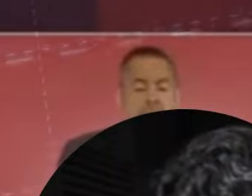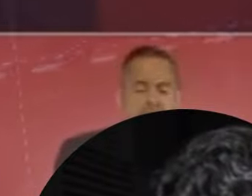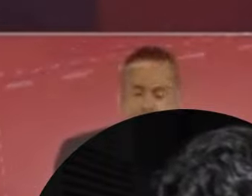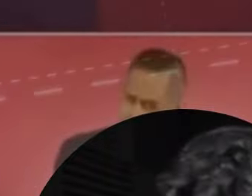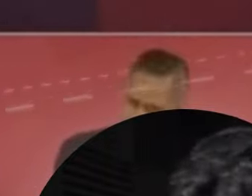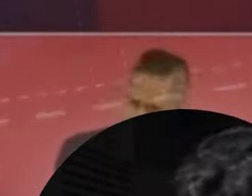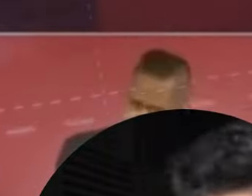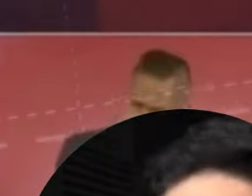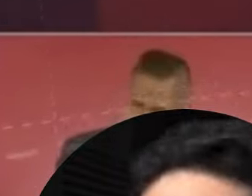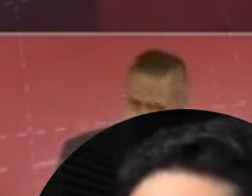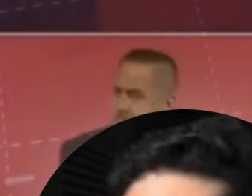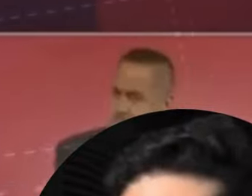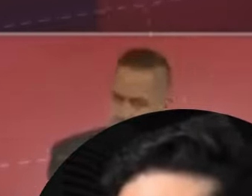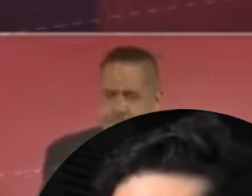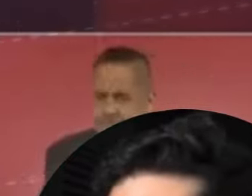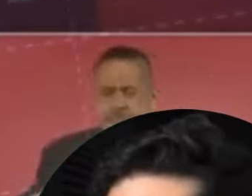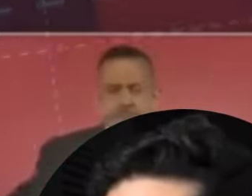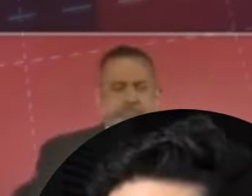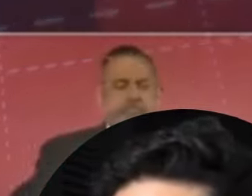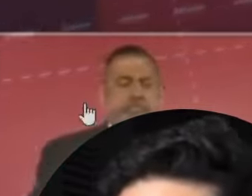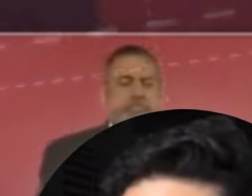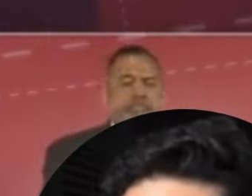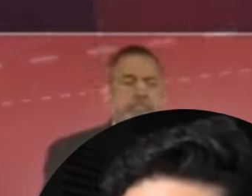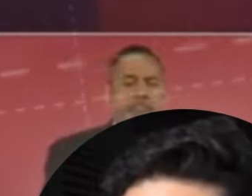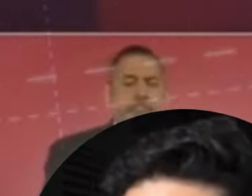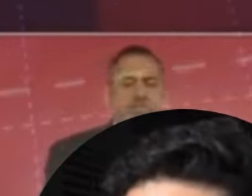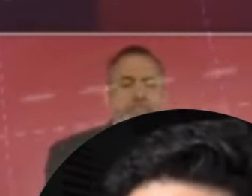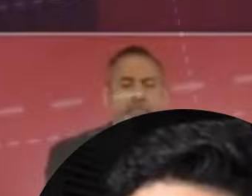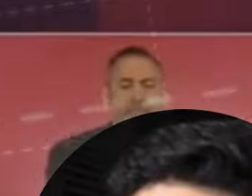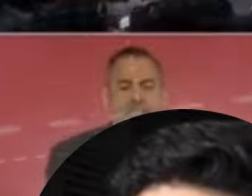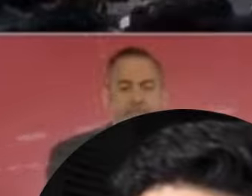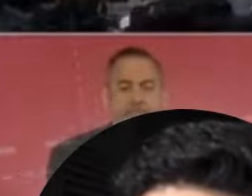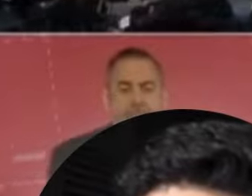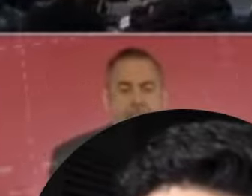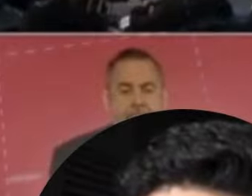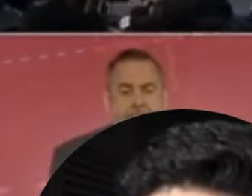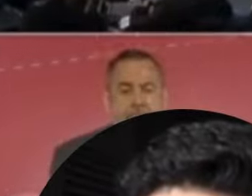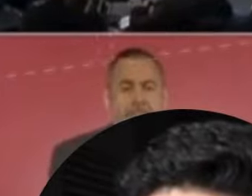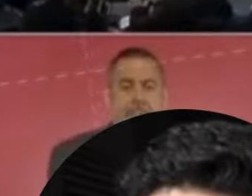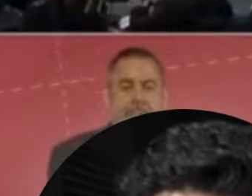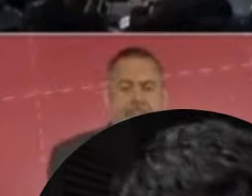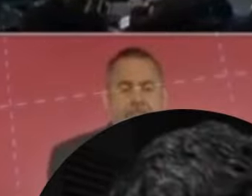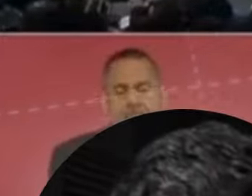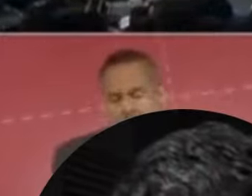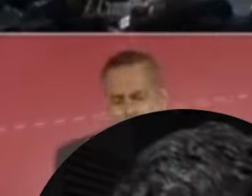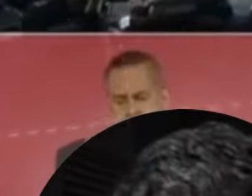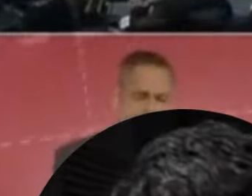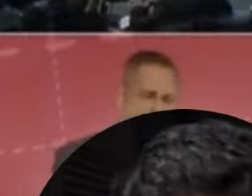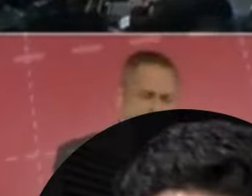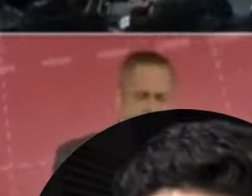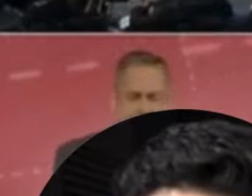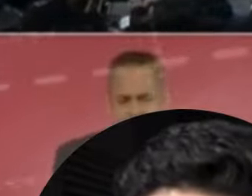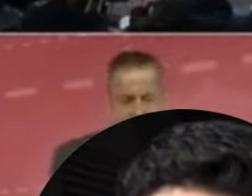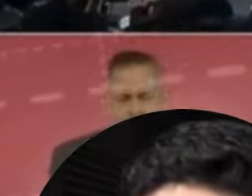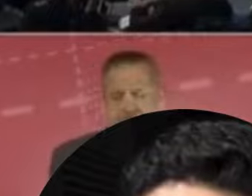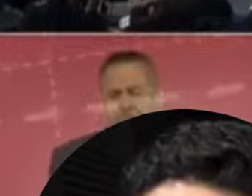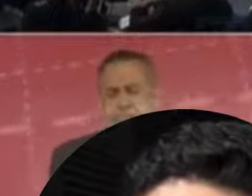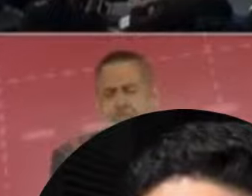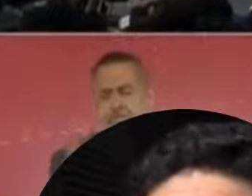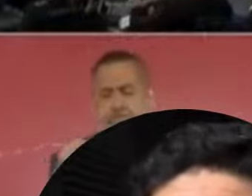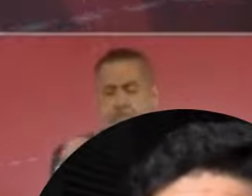Afores como la está haciendo pues se hace un cálculo de hasta